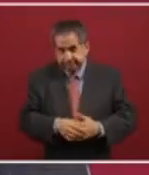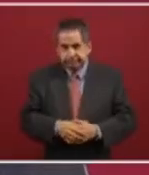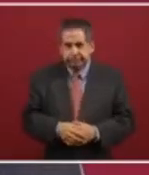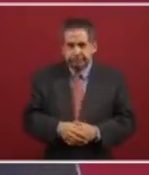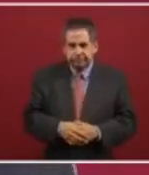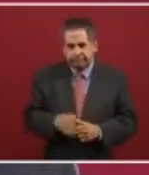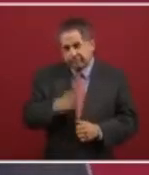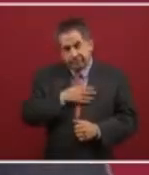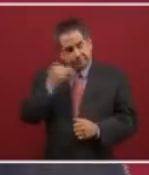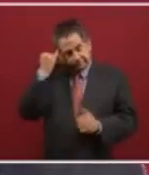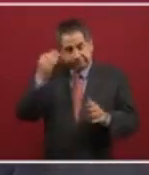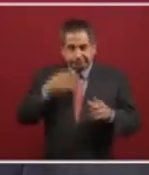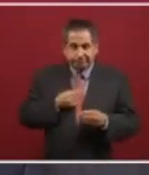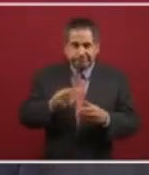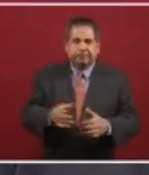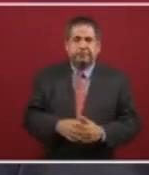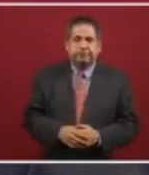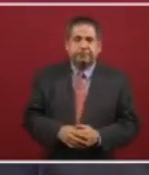Sería bueno eso.